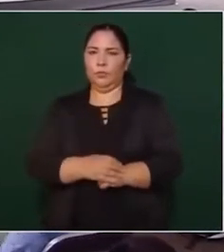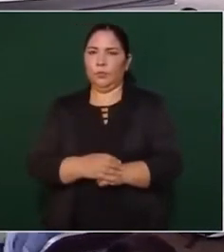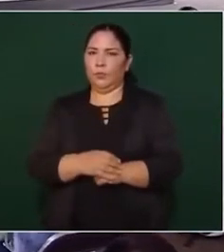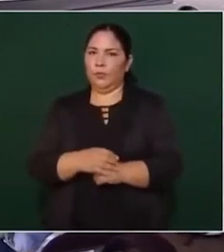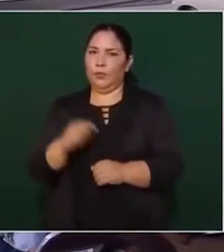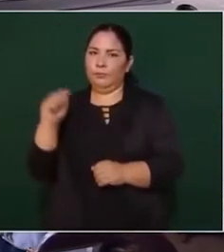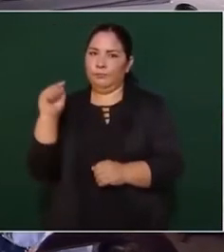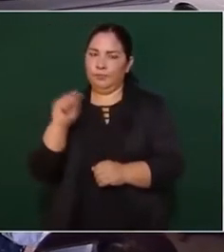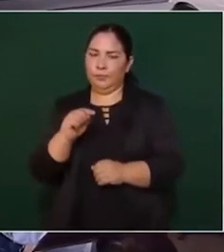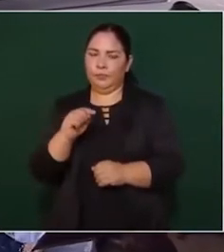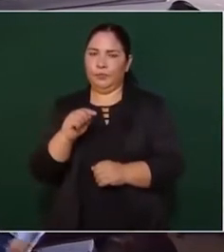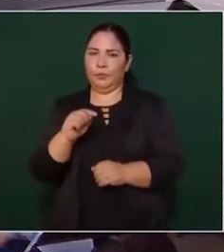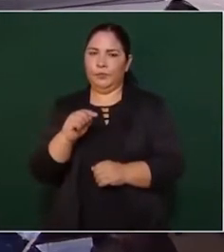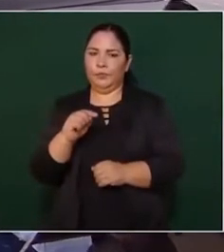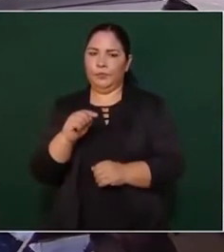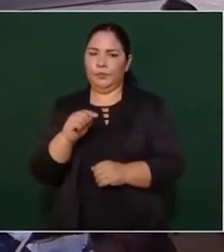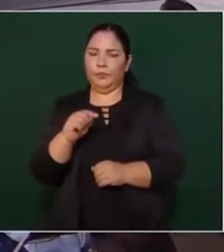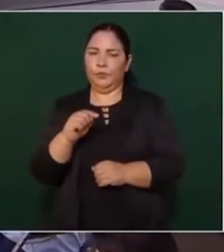Esto